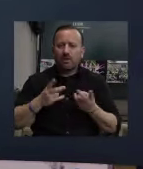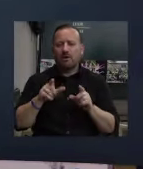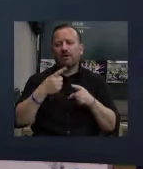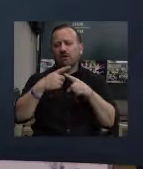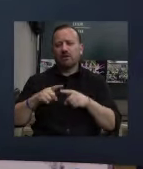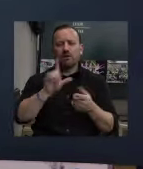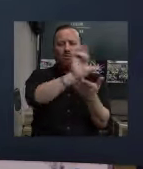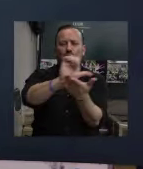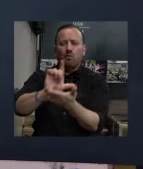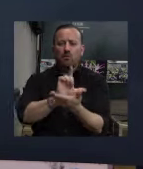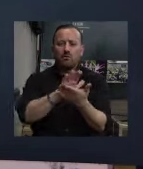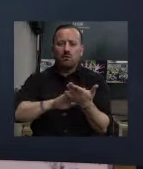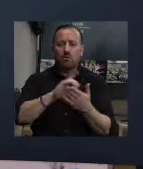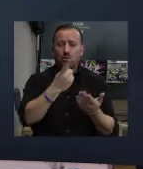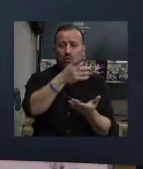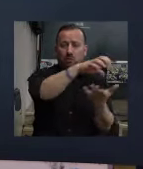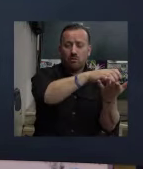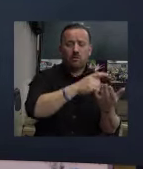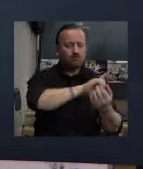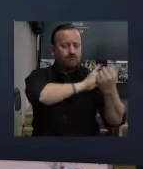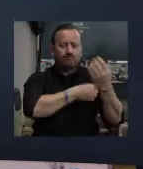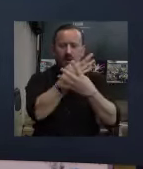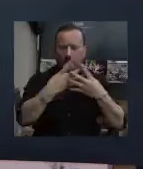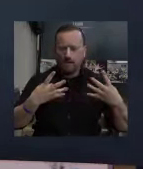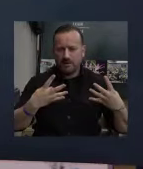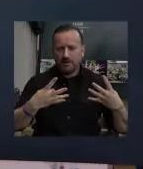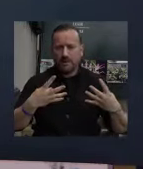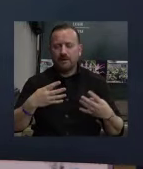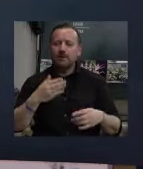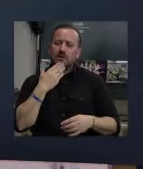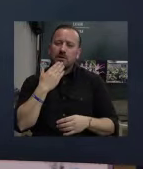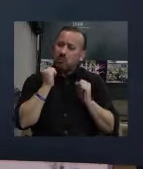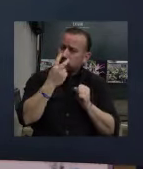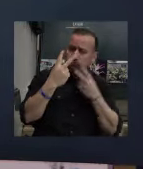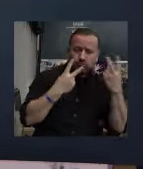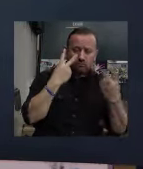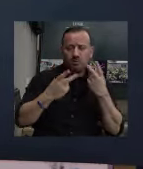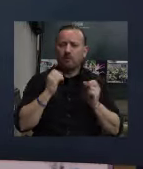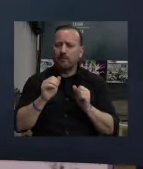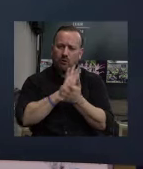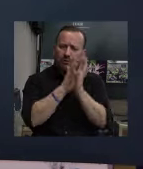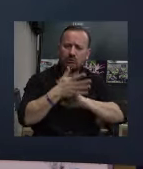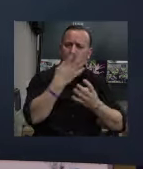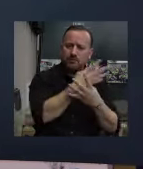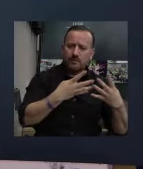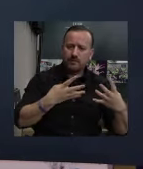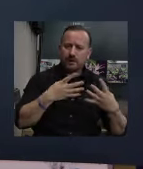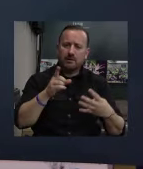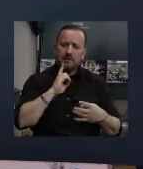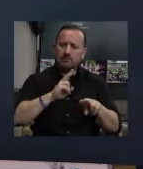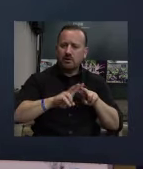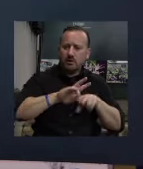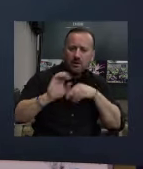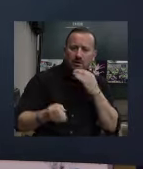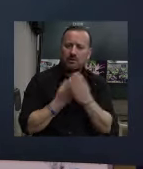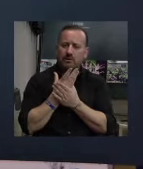no Por una parte en el fortalecimiento de nuestras mallas curriculares ya han podido ver todas las mallas curriculares eh rediseñadas